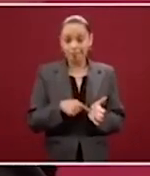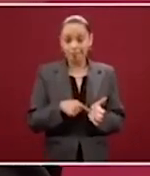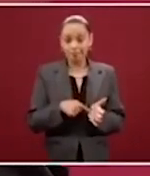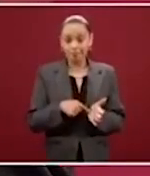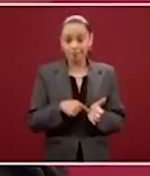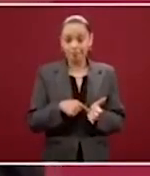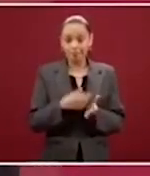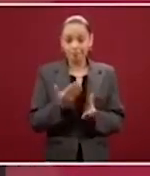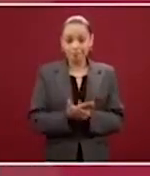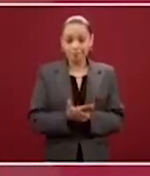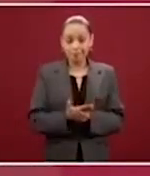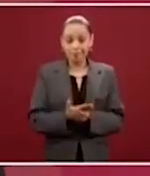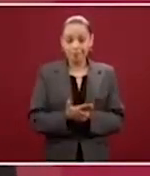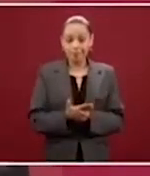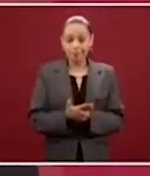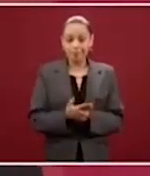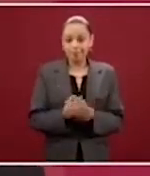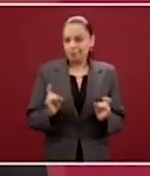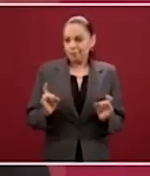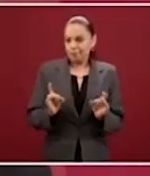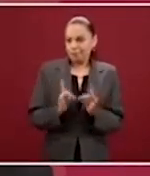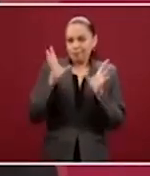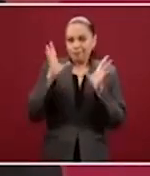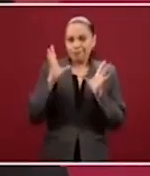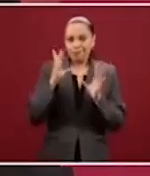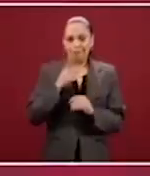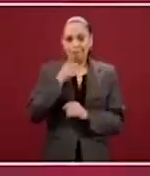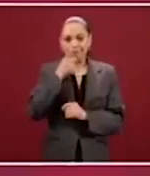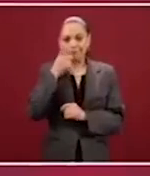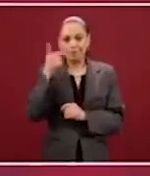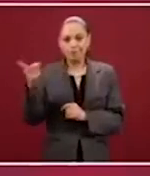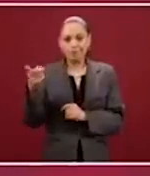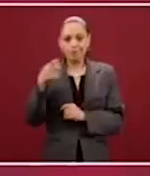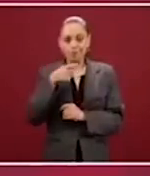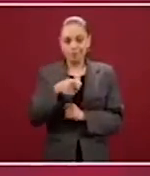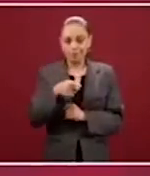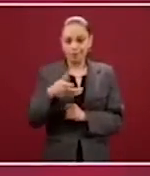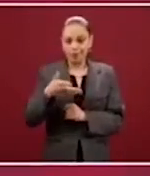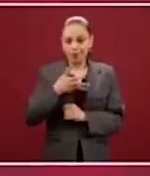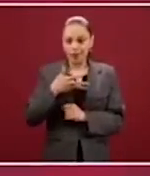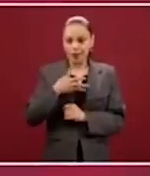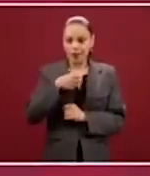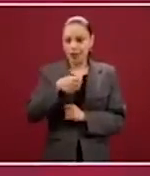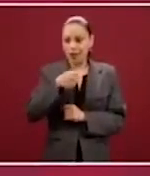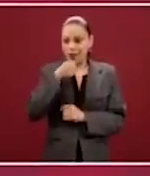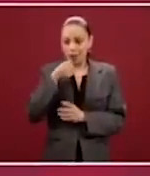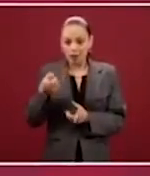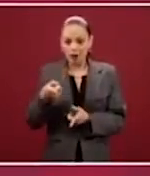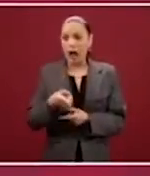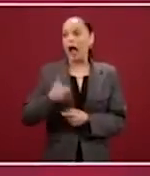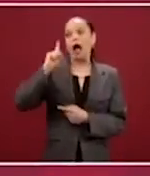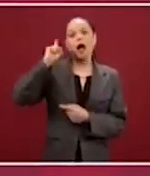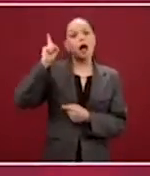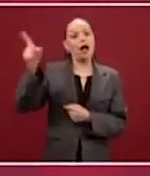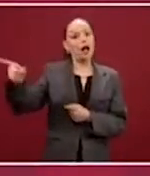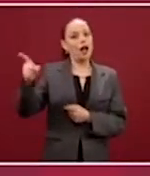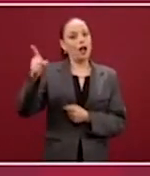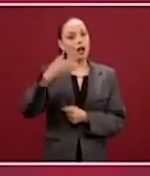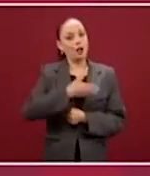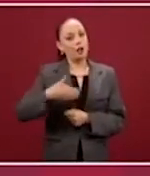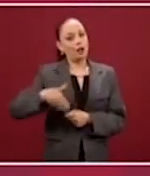Y de repente que aparece el micrófono, el presidente, yo que voy a